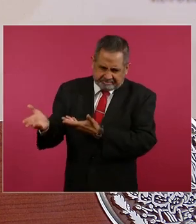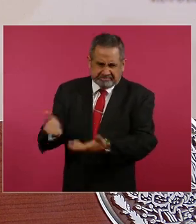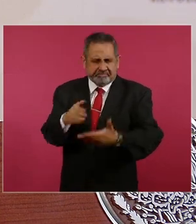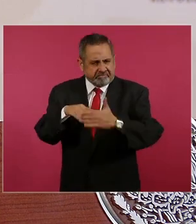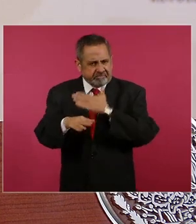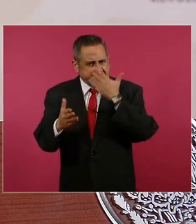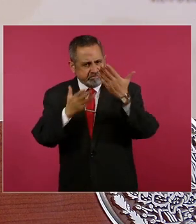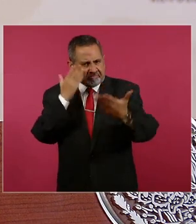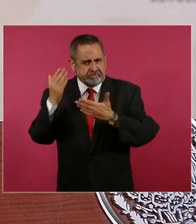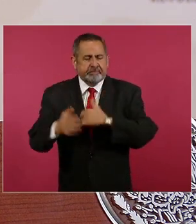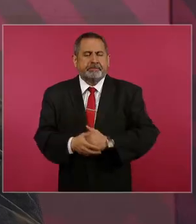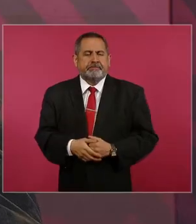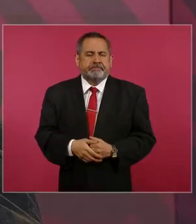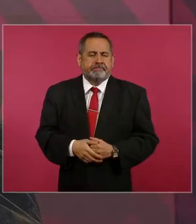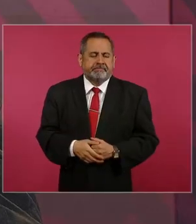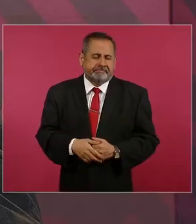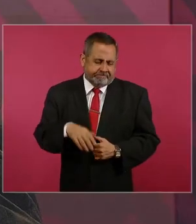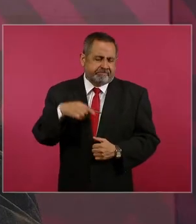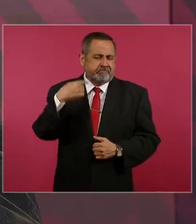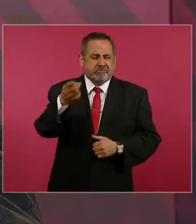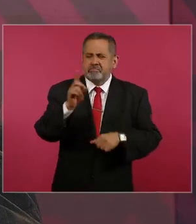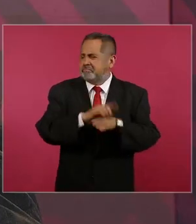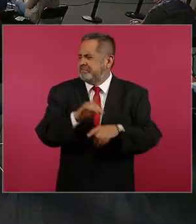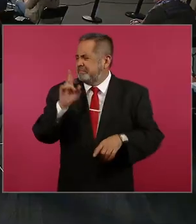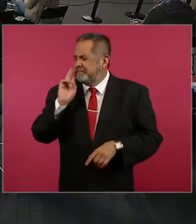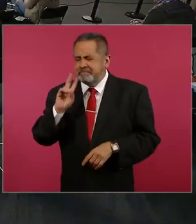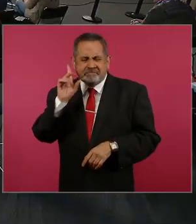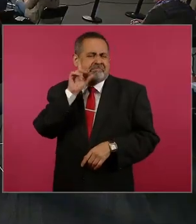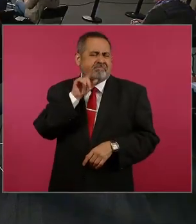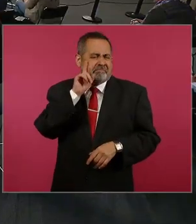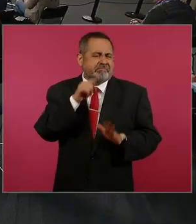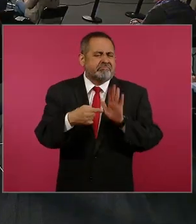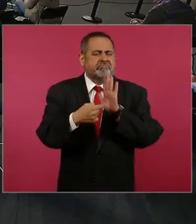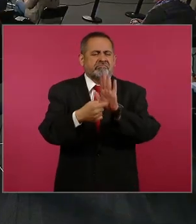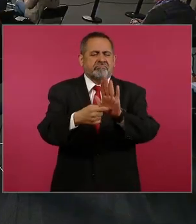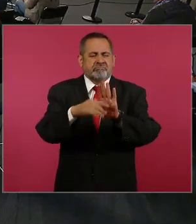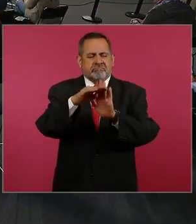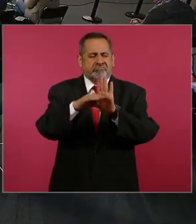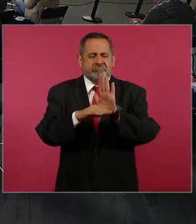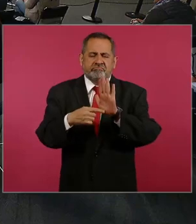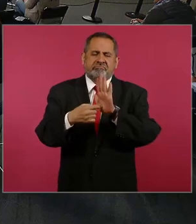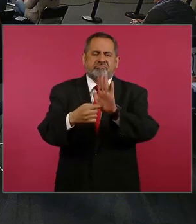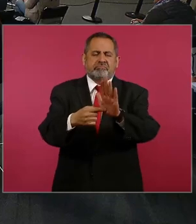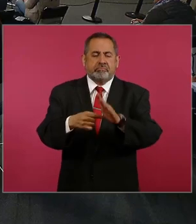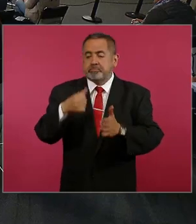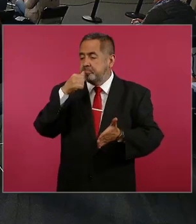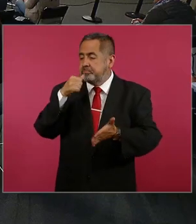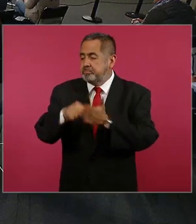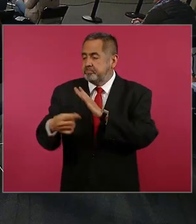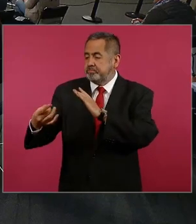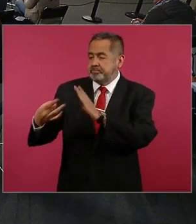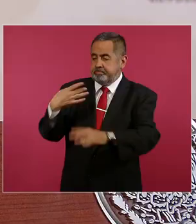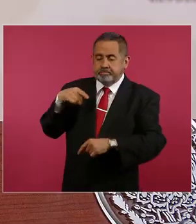un día les voy a mostrar a ver si mañana la carta que me enviaron